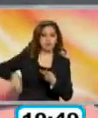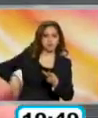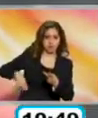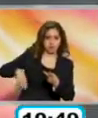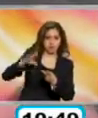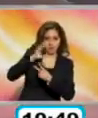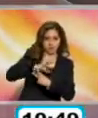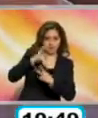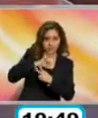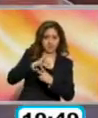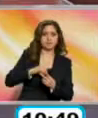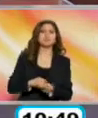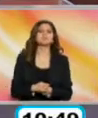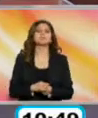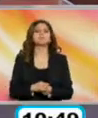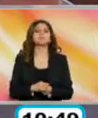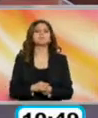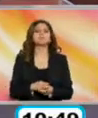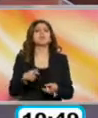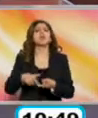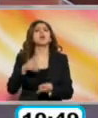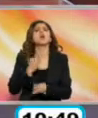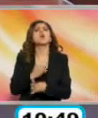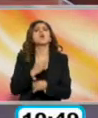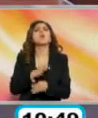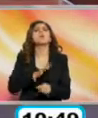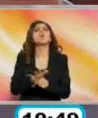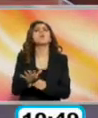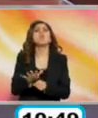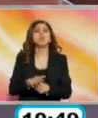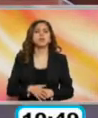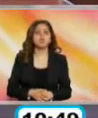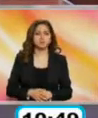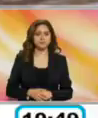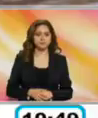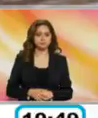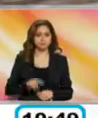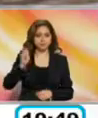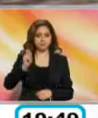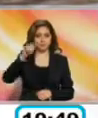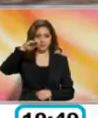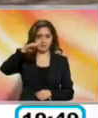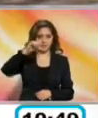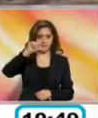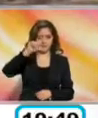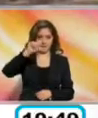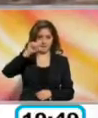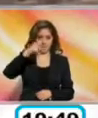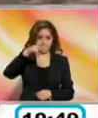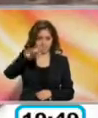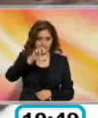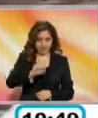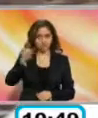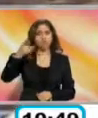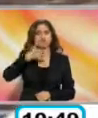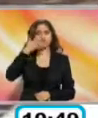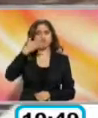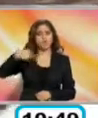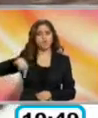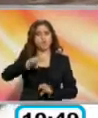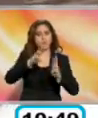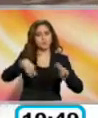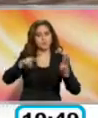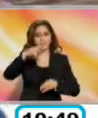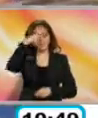momento, el que ahorita ¿qué nos vas a tocar? Vamos a hacer Malagueña, un clásico de la música popular mexicana. Pero